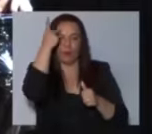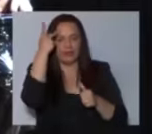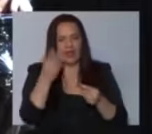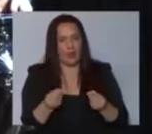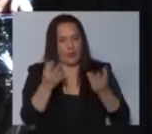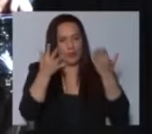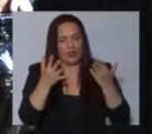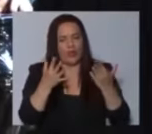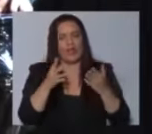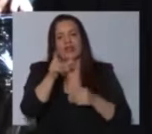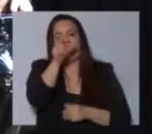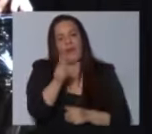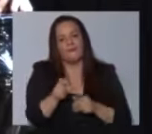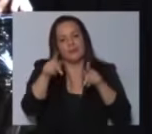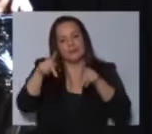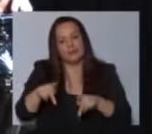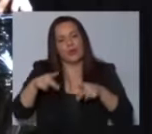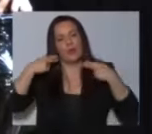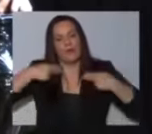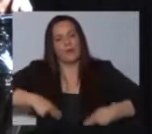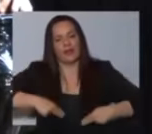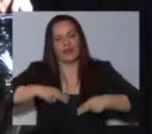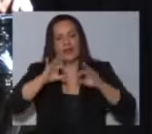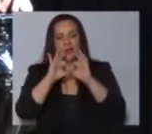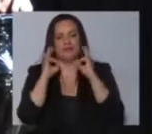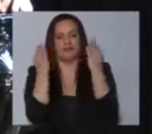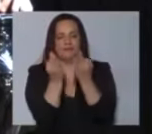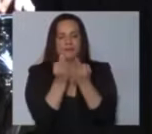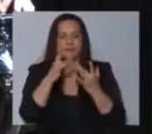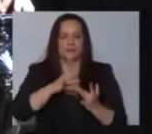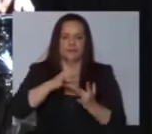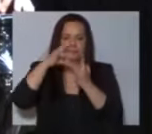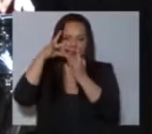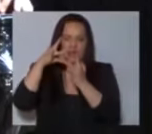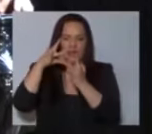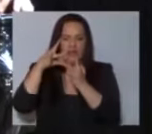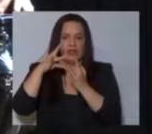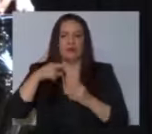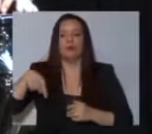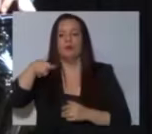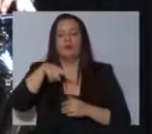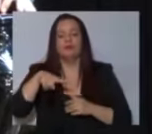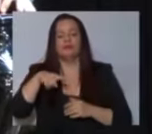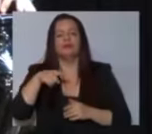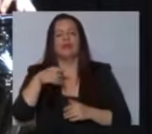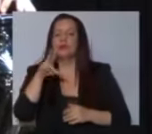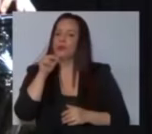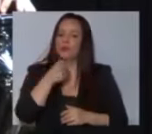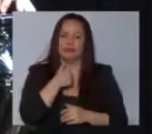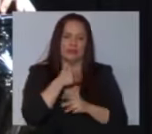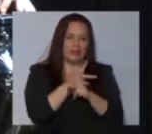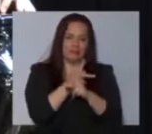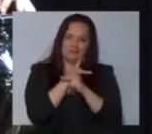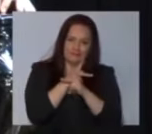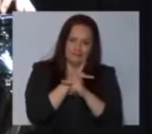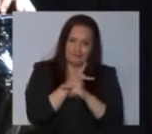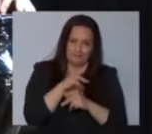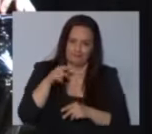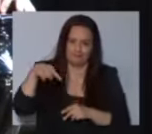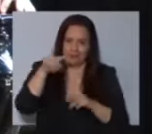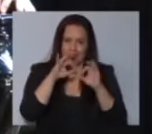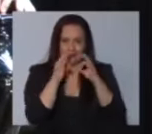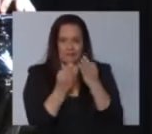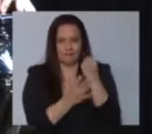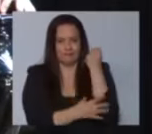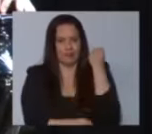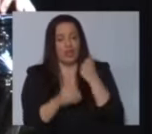la persona humana y la familia, especialmente aquellos que se encuentran más desprotegidos. Igualmente,